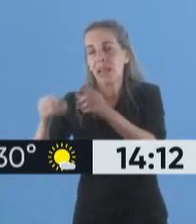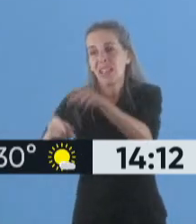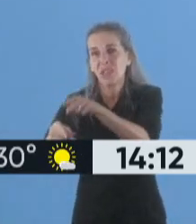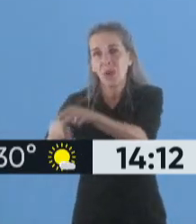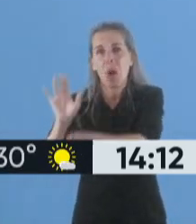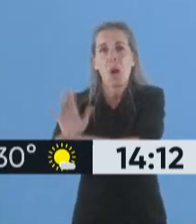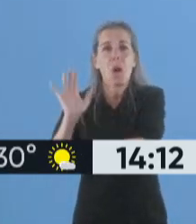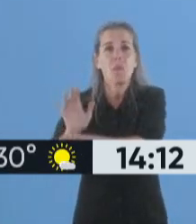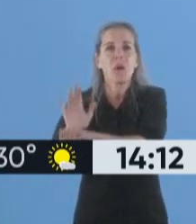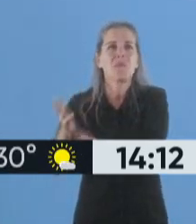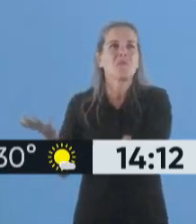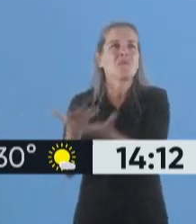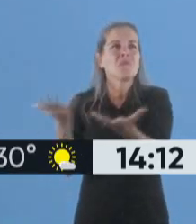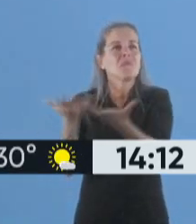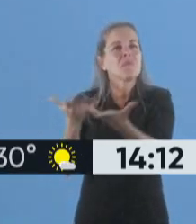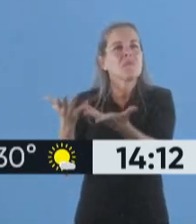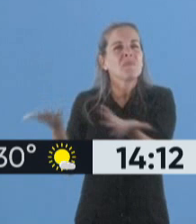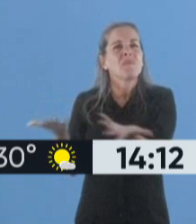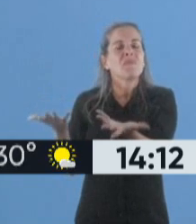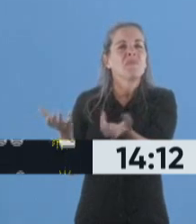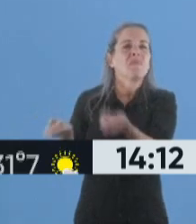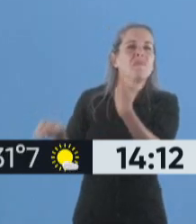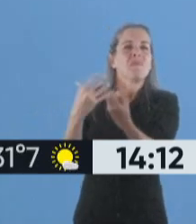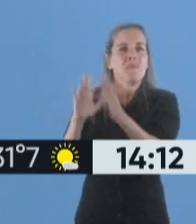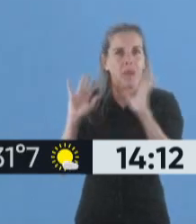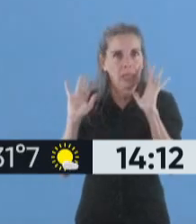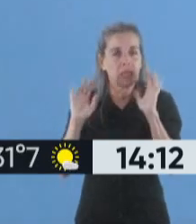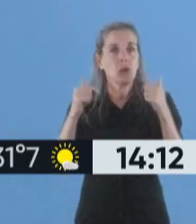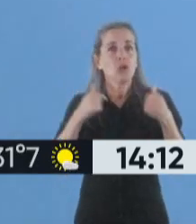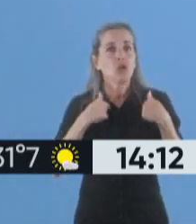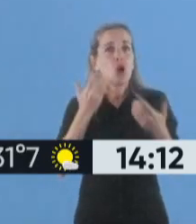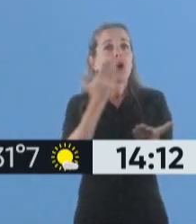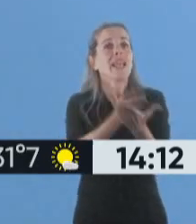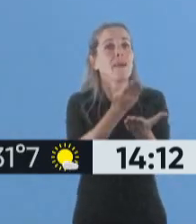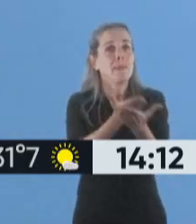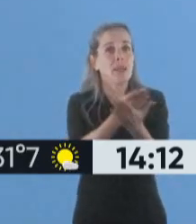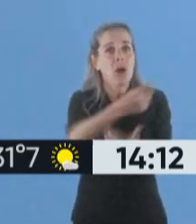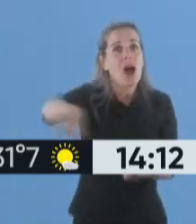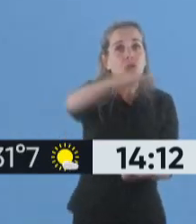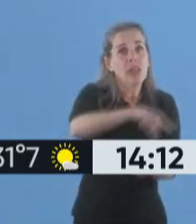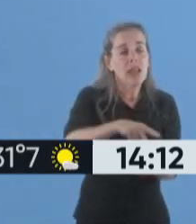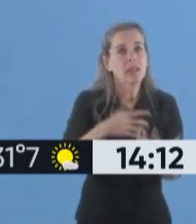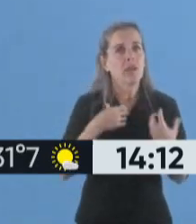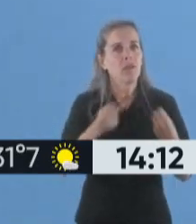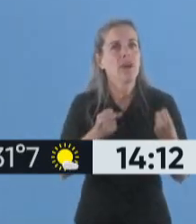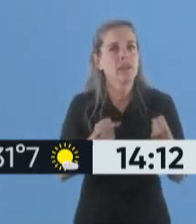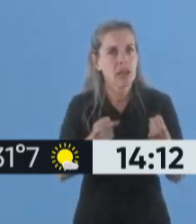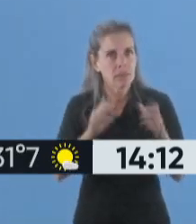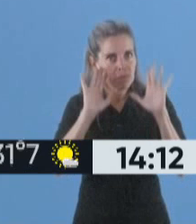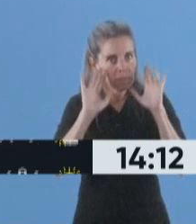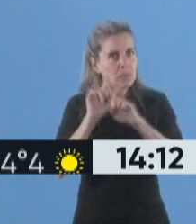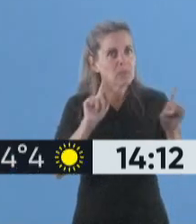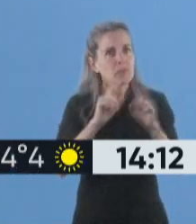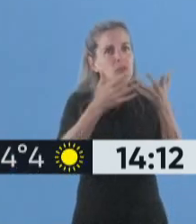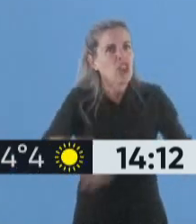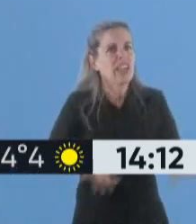desalientan mucho. Pero lo que yo les pido es que no pierdan el aliento y que perciban y